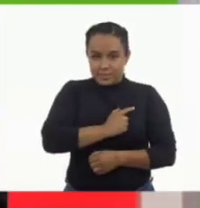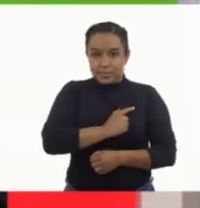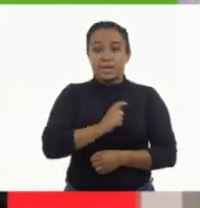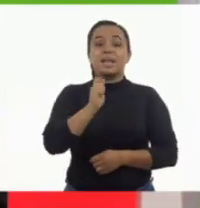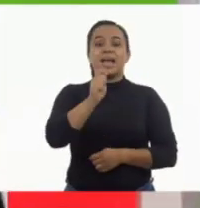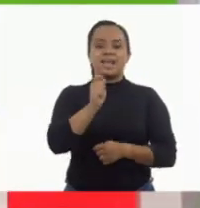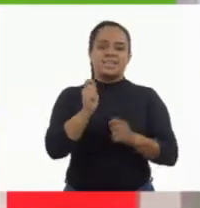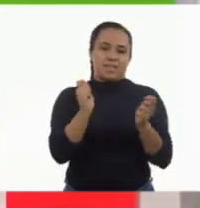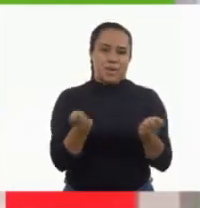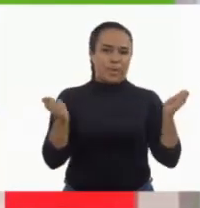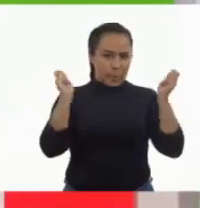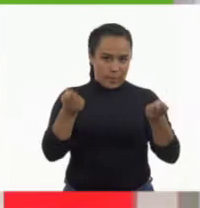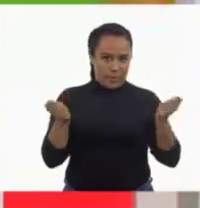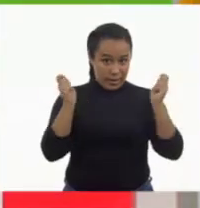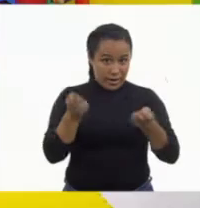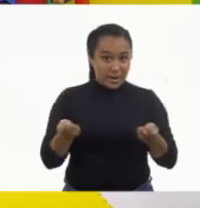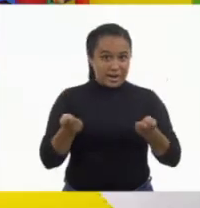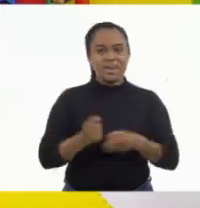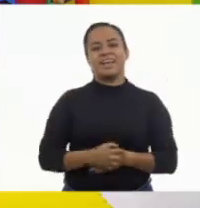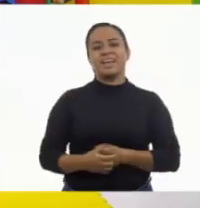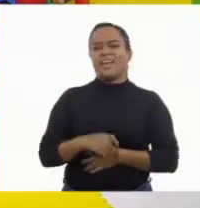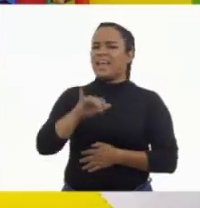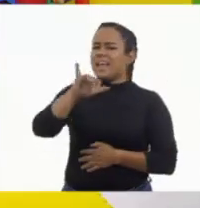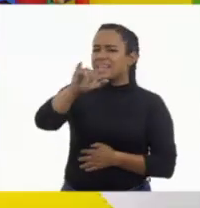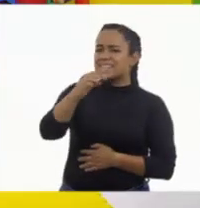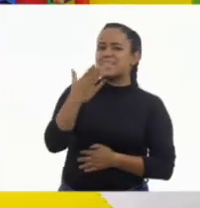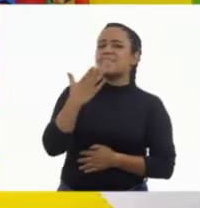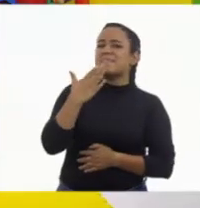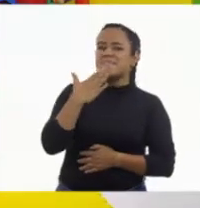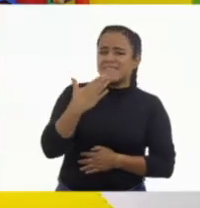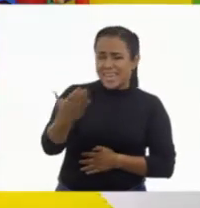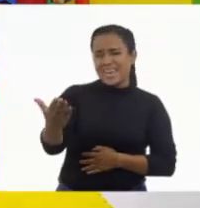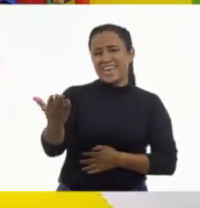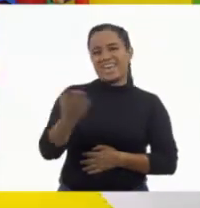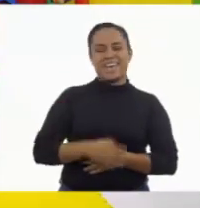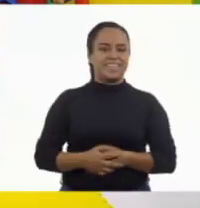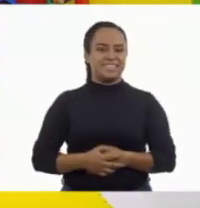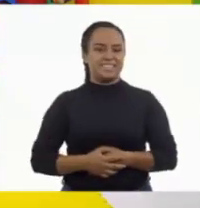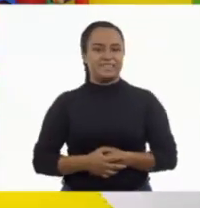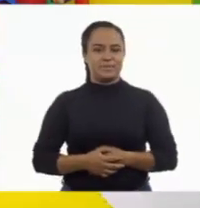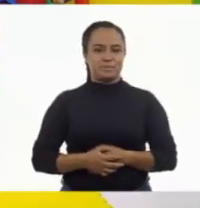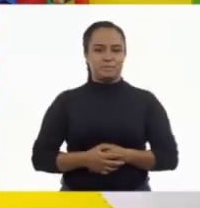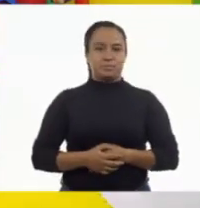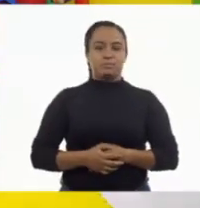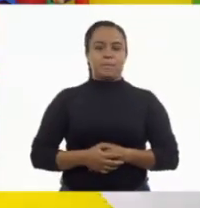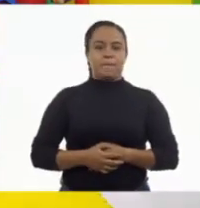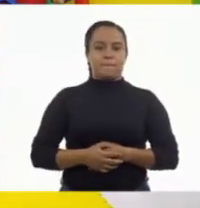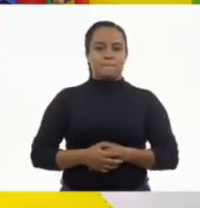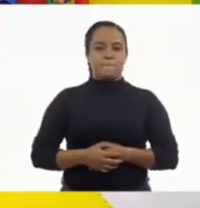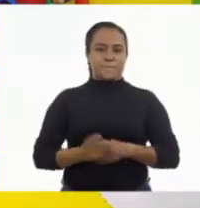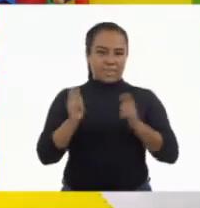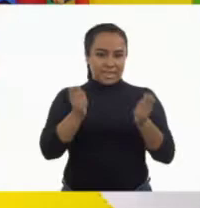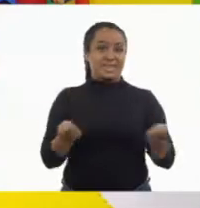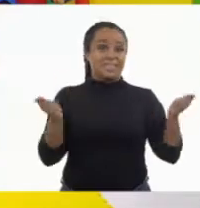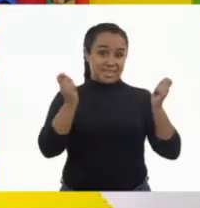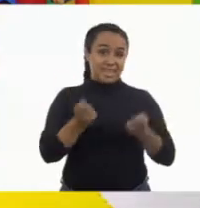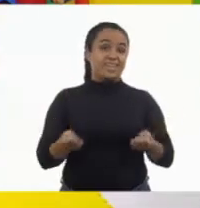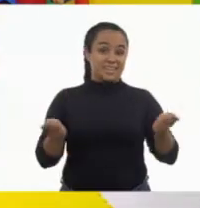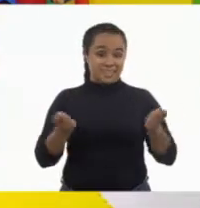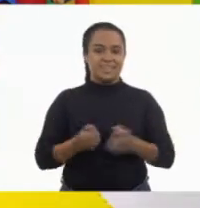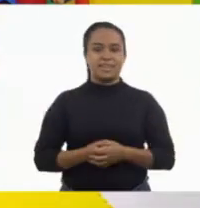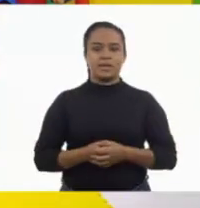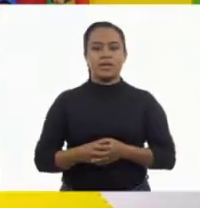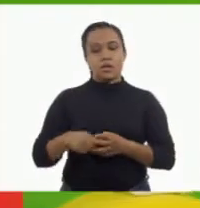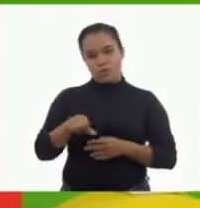¿Es saltar la cuerda? ¡Bien contestado! Muy bien. Saltar la cuerda. Vamos